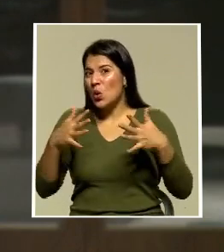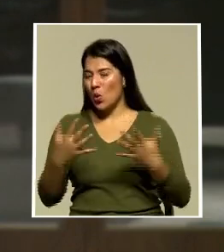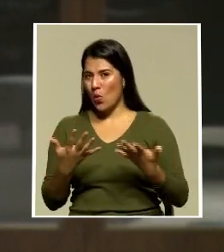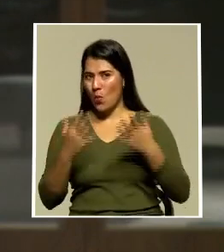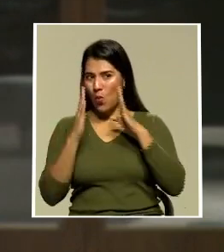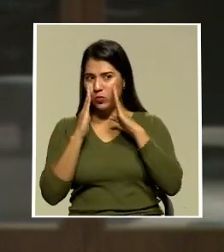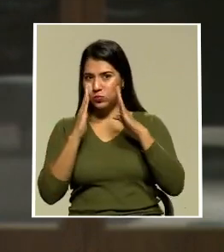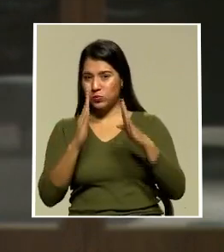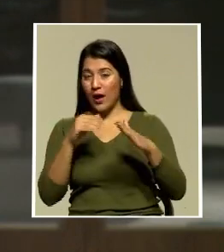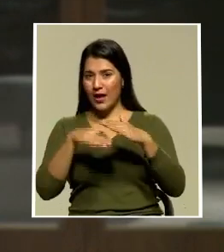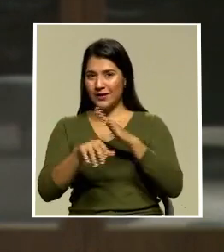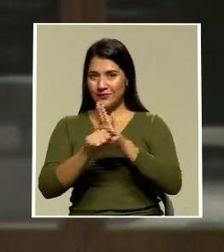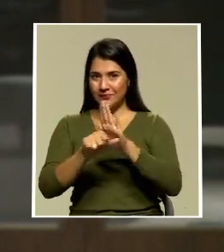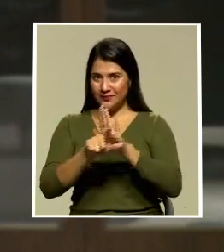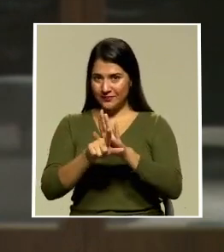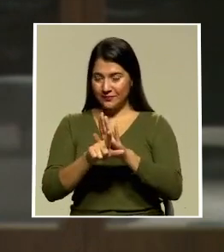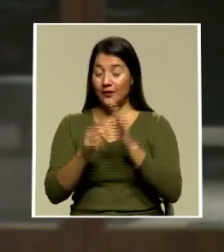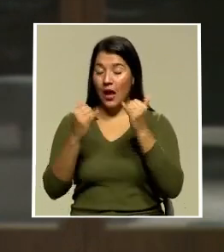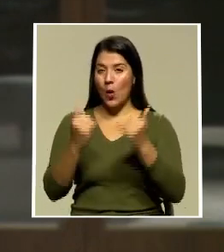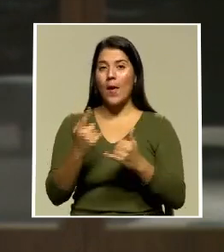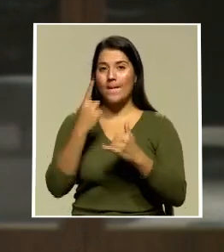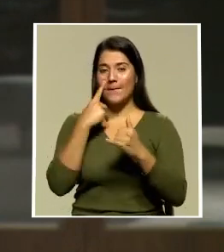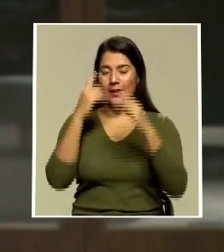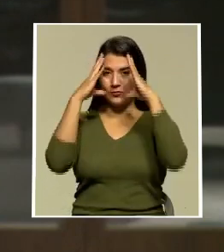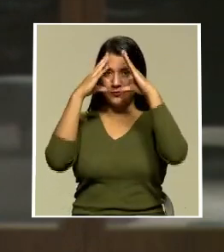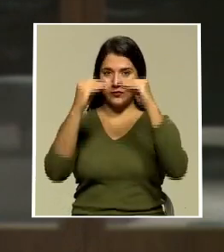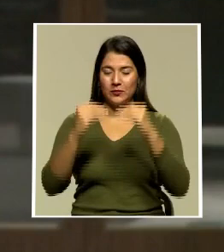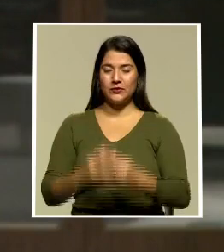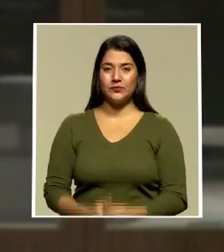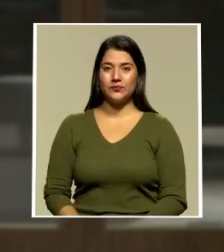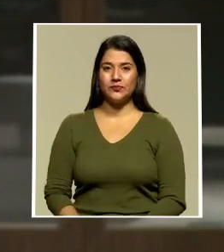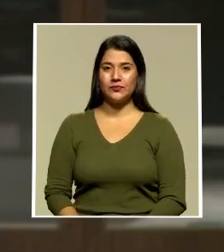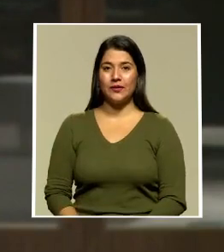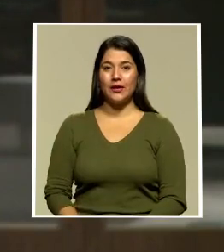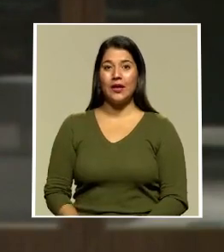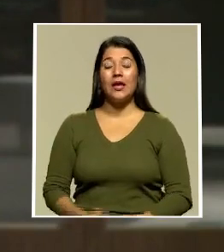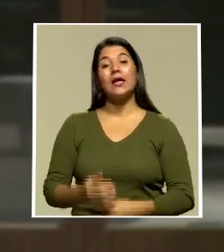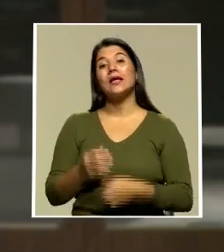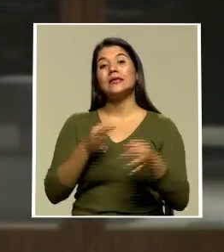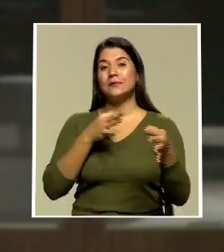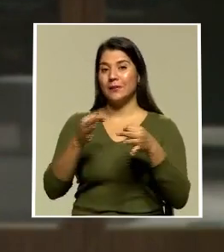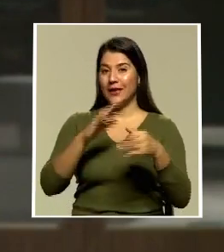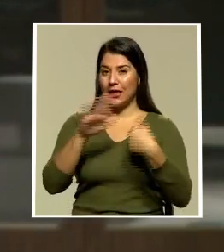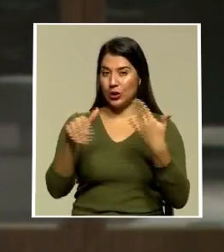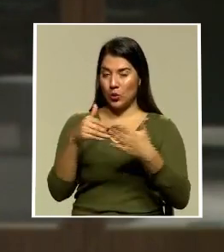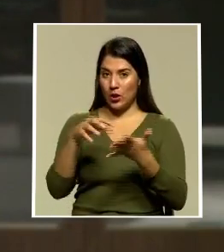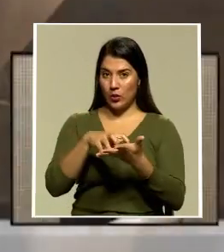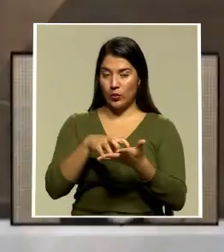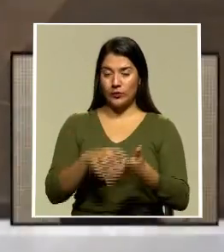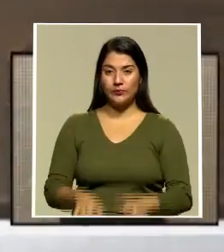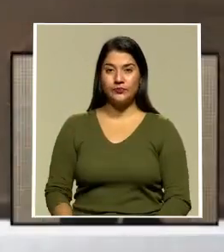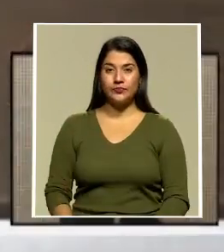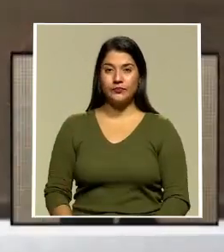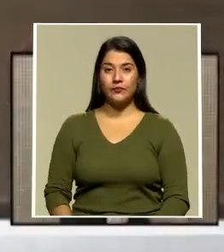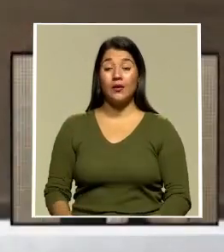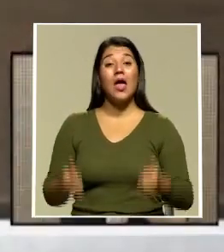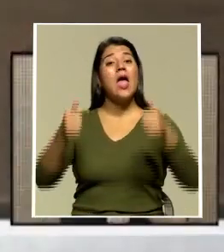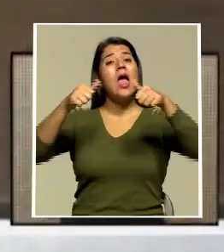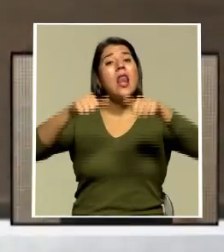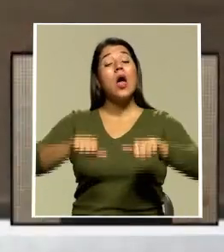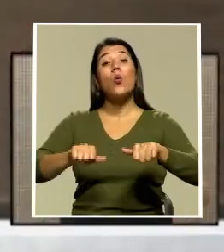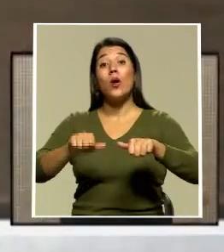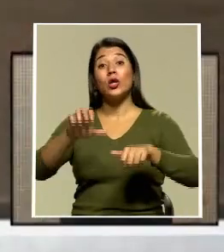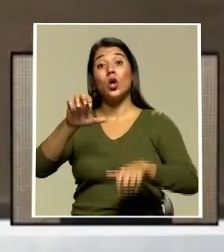maneja acá en el Congreso? Vamos a verlo en la siguiente información que nos esclarece estas dudas. El acuerdo de